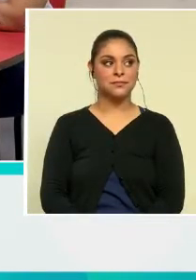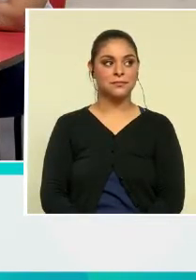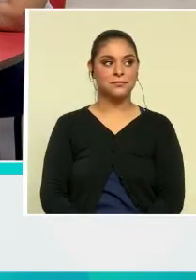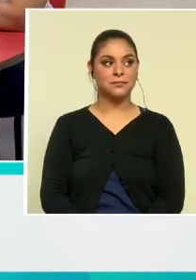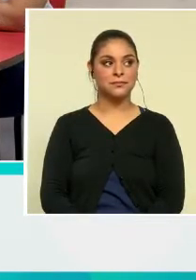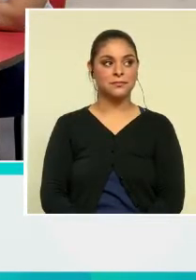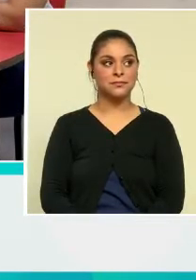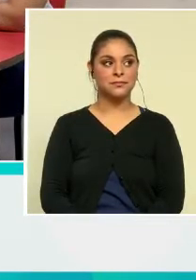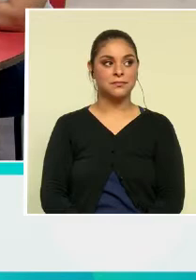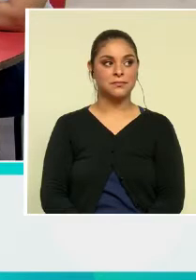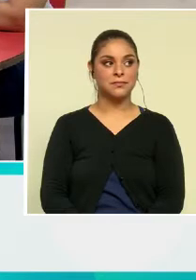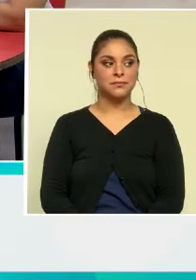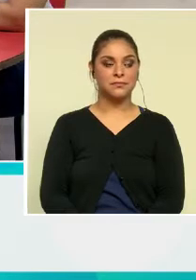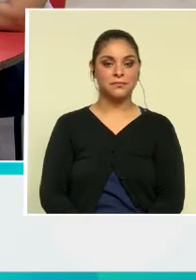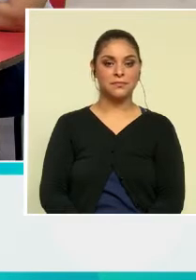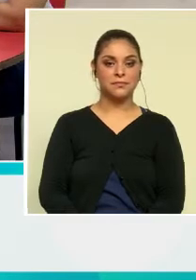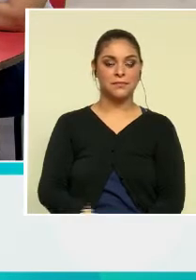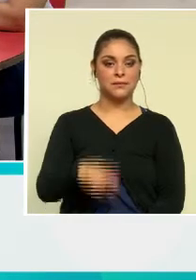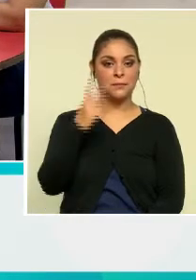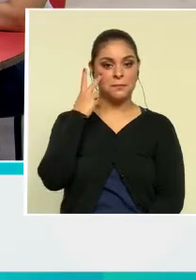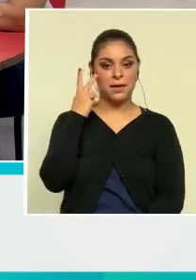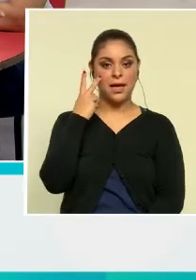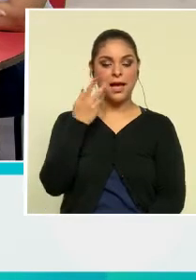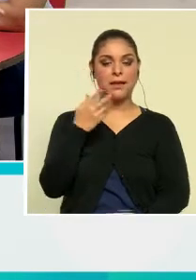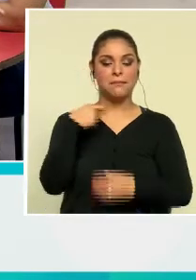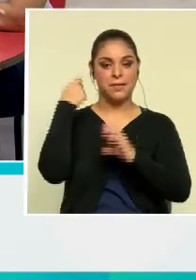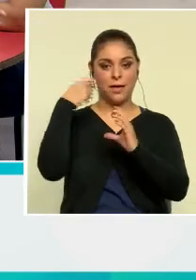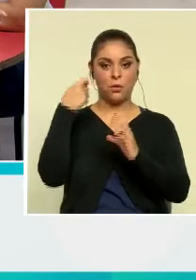también quiero saludar a saúl